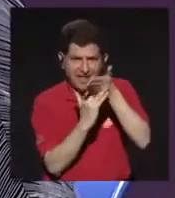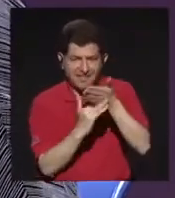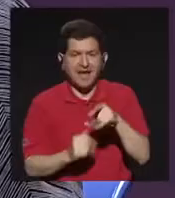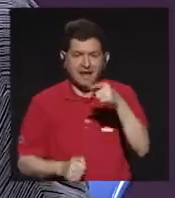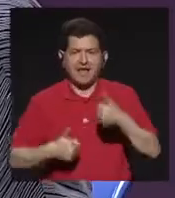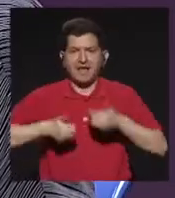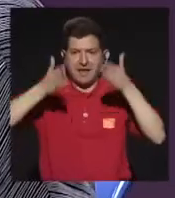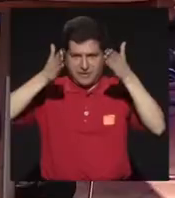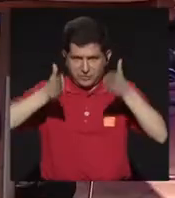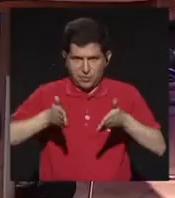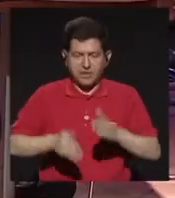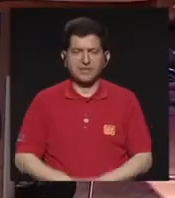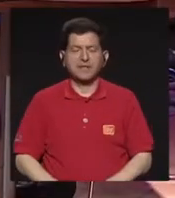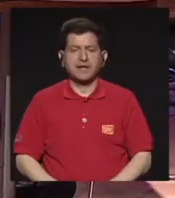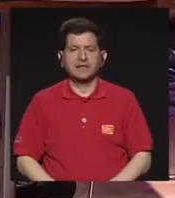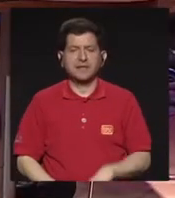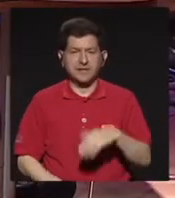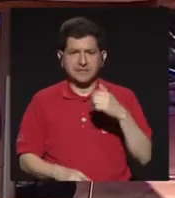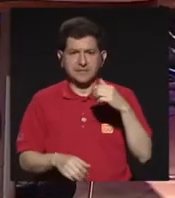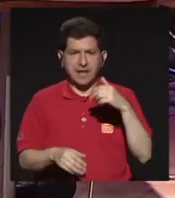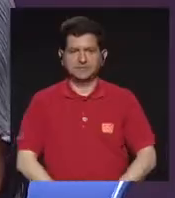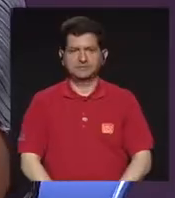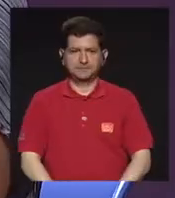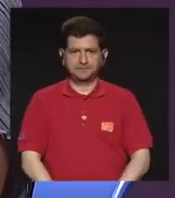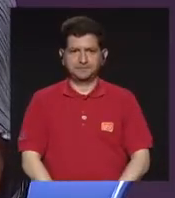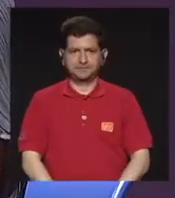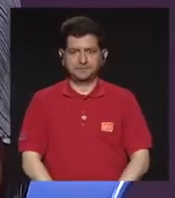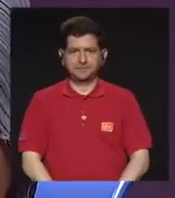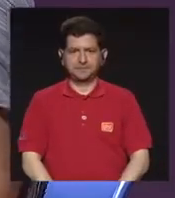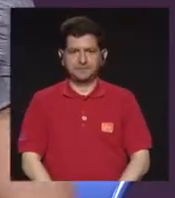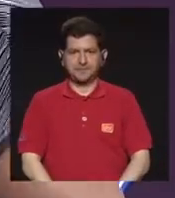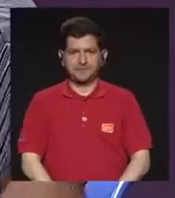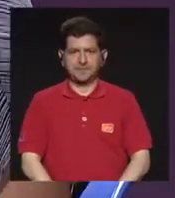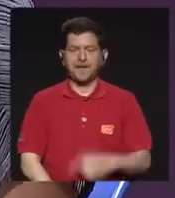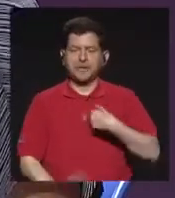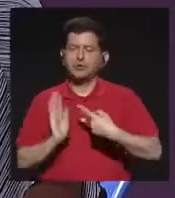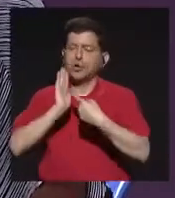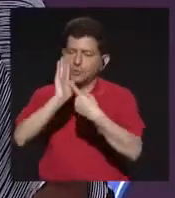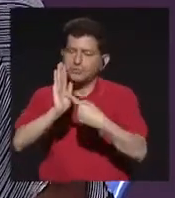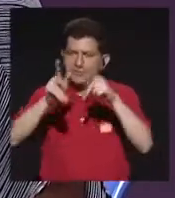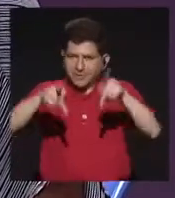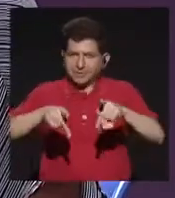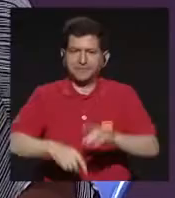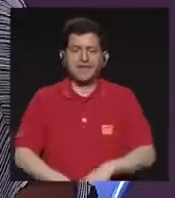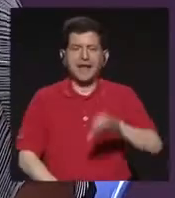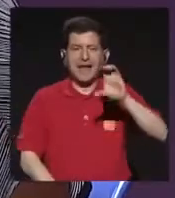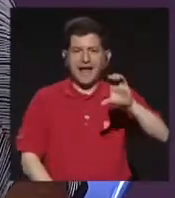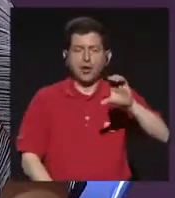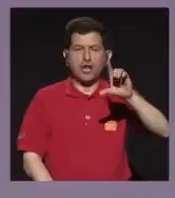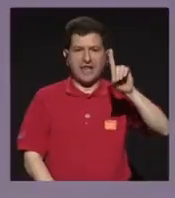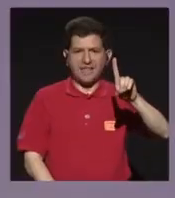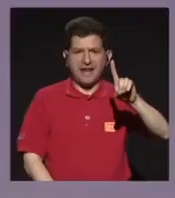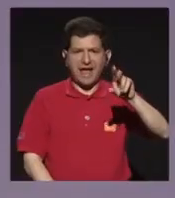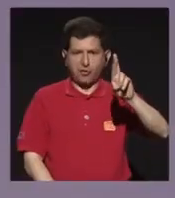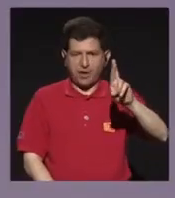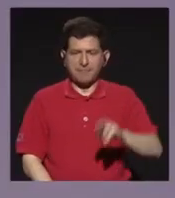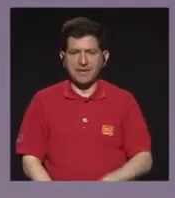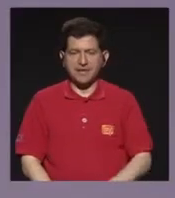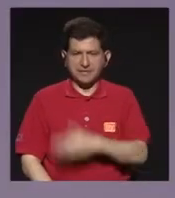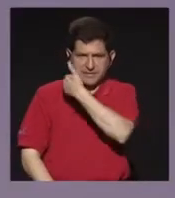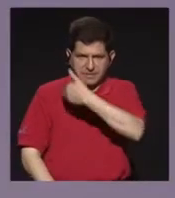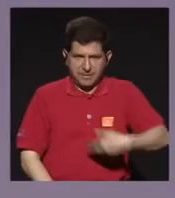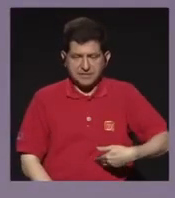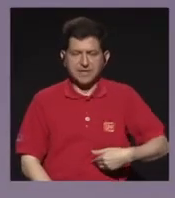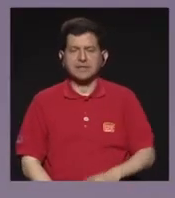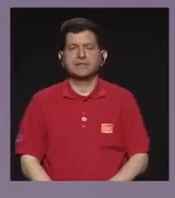ser candidatas a puestos de elección popular. Entonces voy a presentarlas. Carolina Delgado Ramírez, ella es la